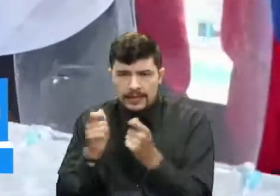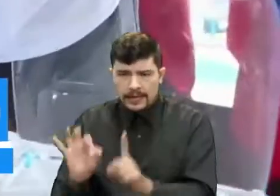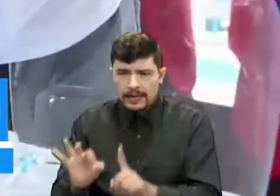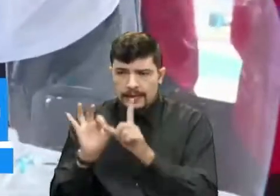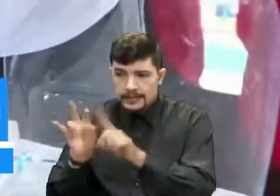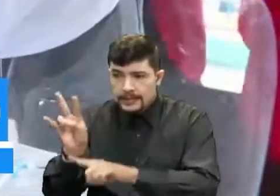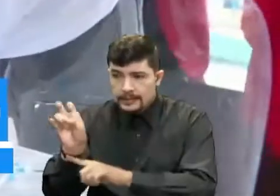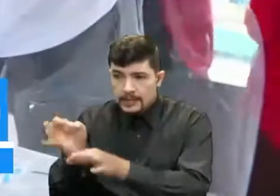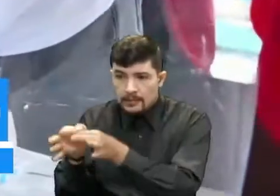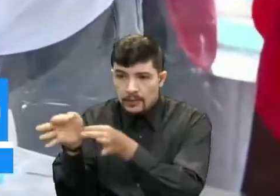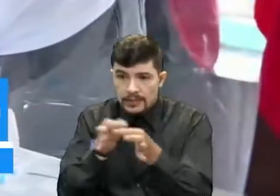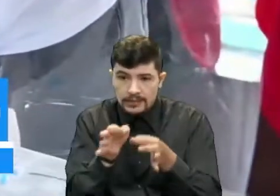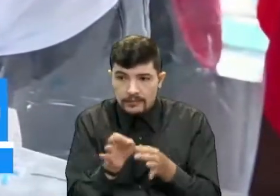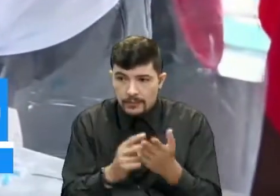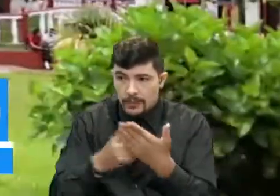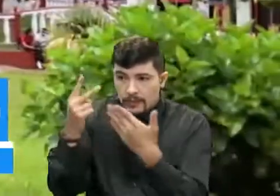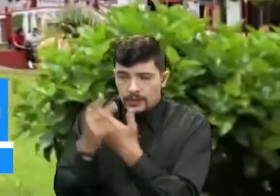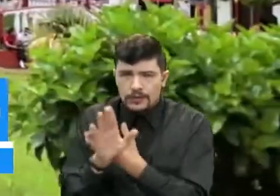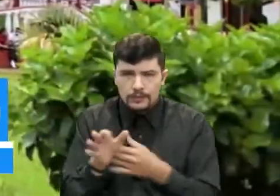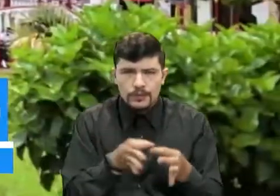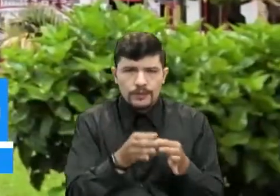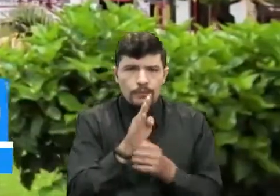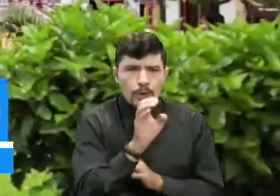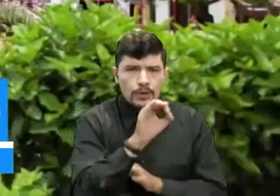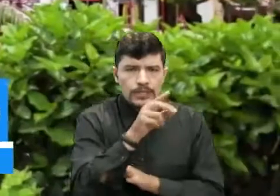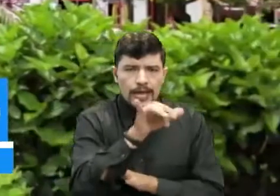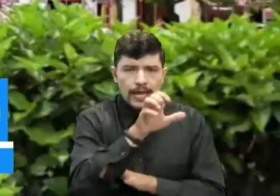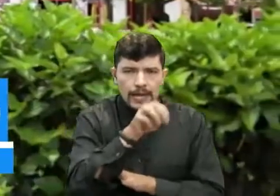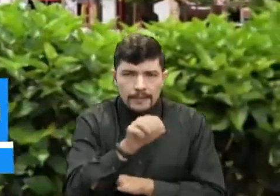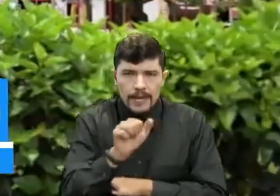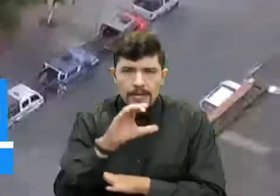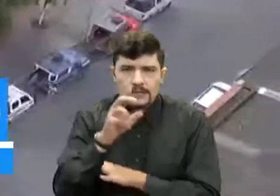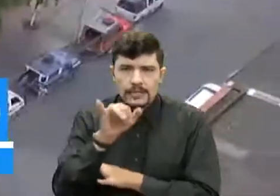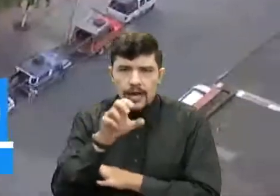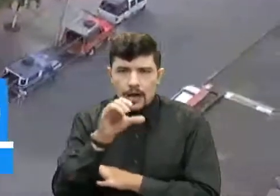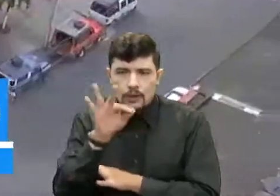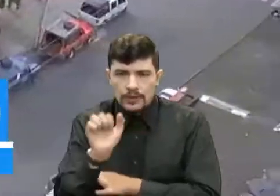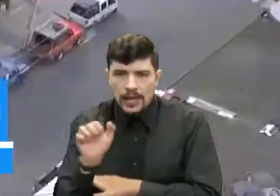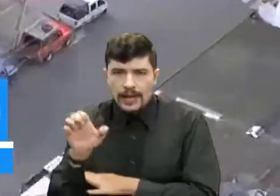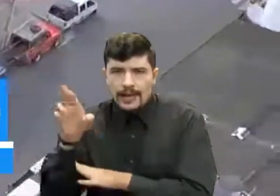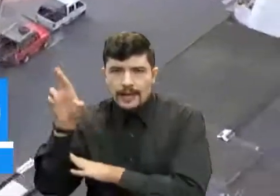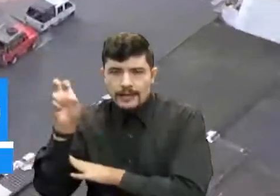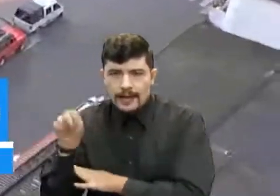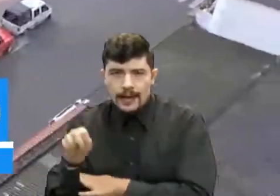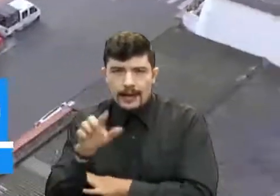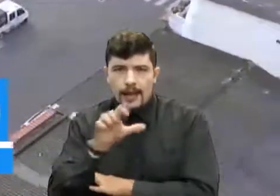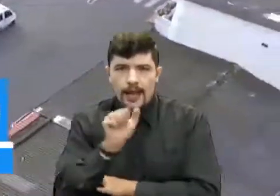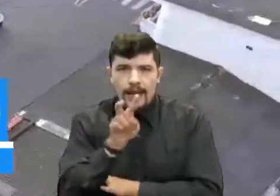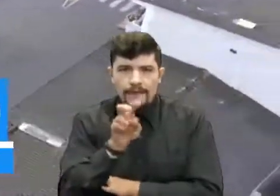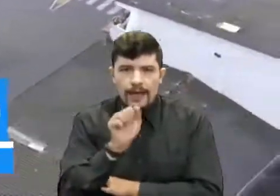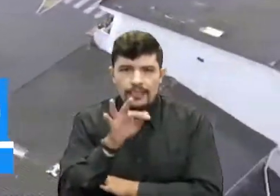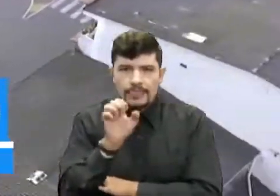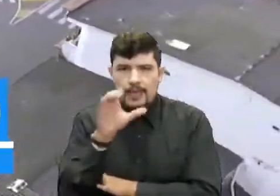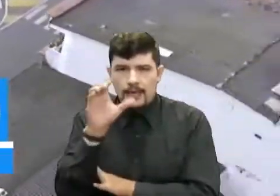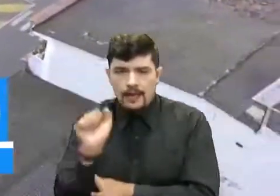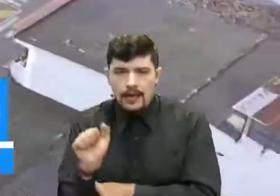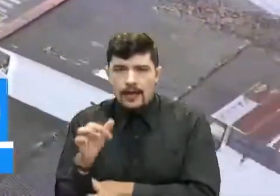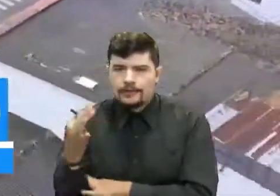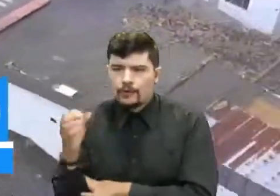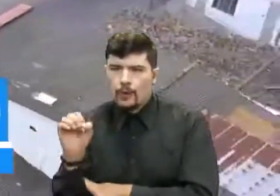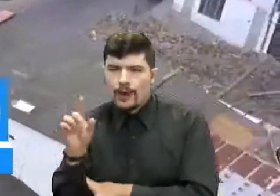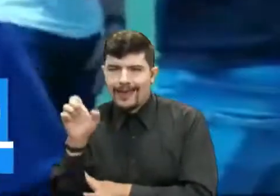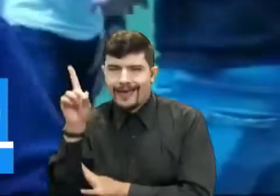que surjan de los municipios de Bochalema, Chinácota, Durania, Herrán, La Bateca, Ragombalia y Toledo tengan impacto en la